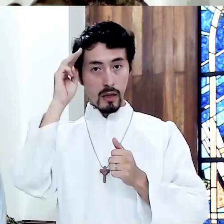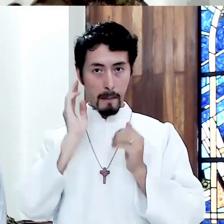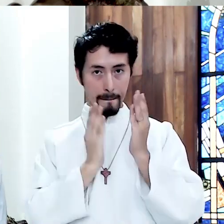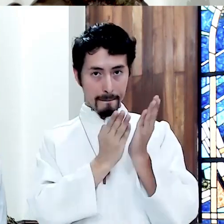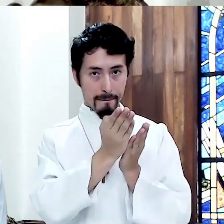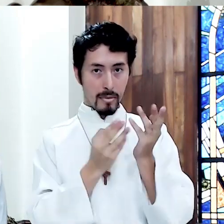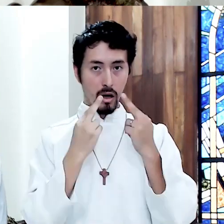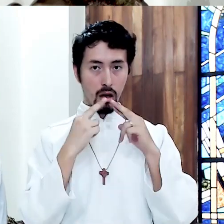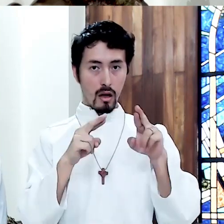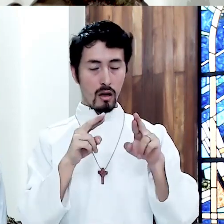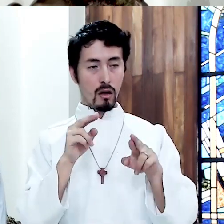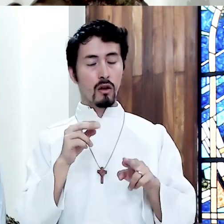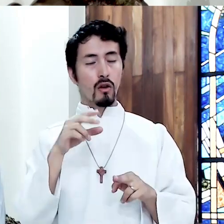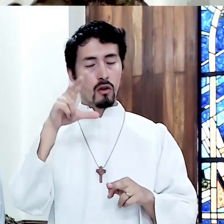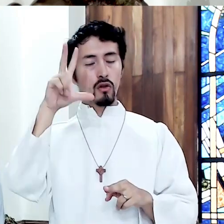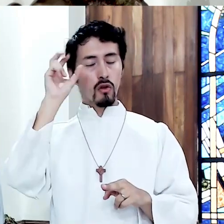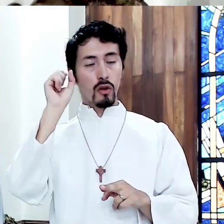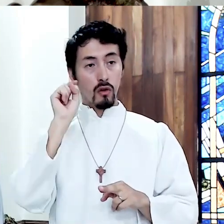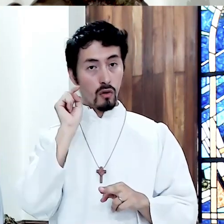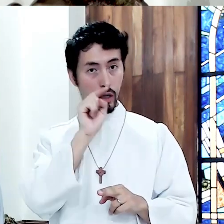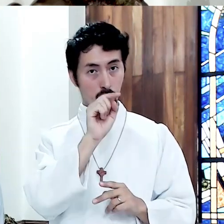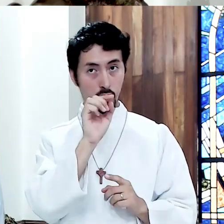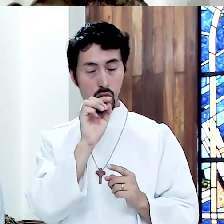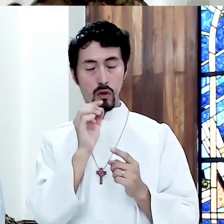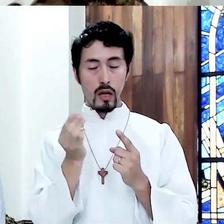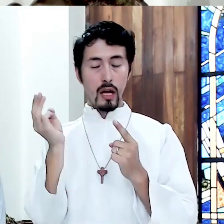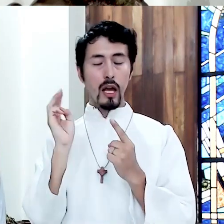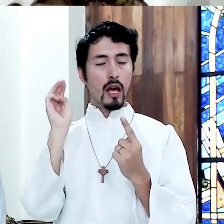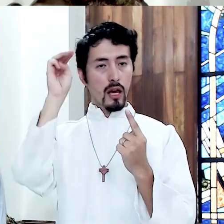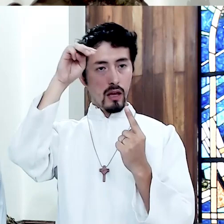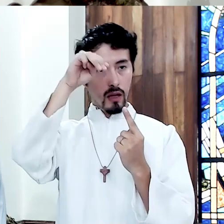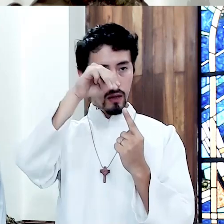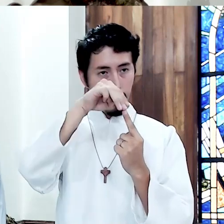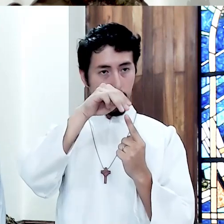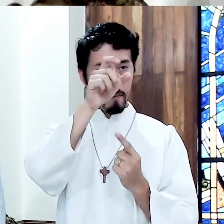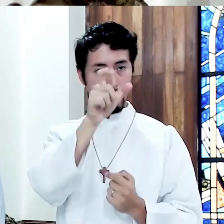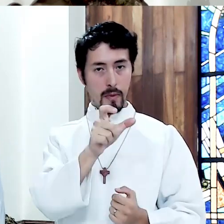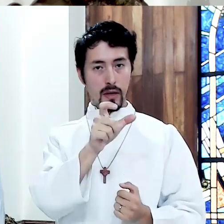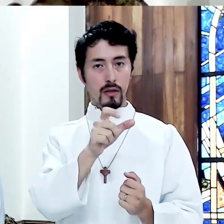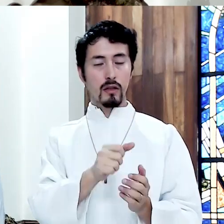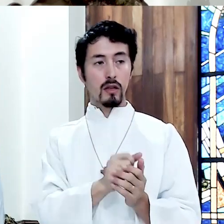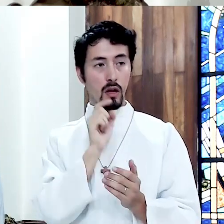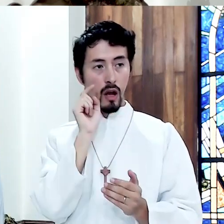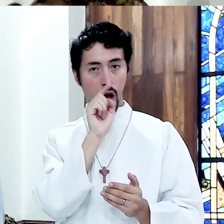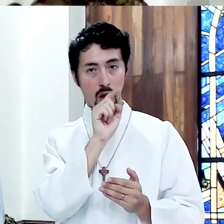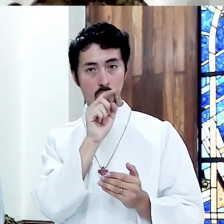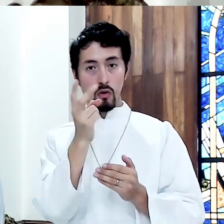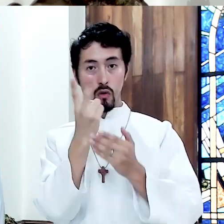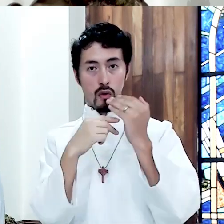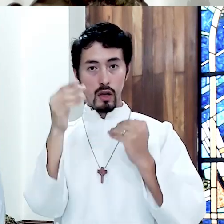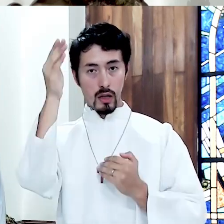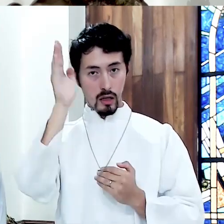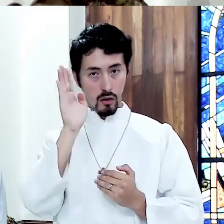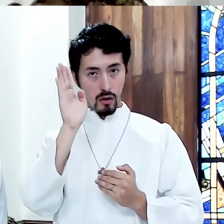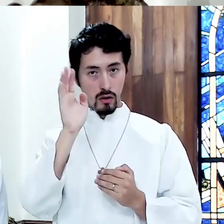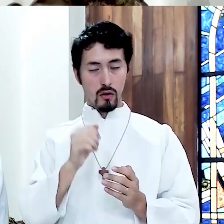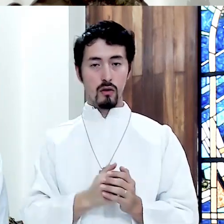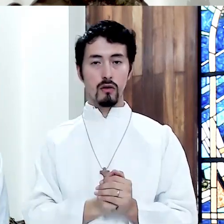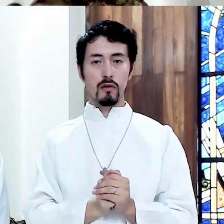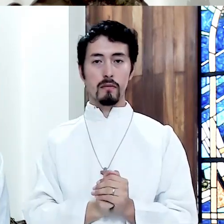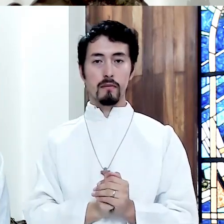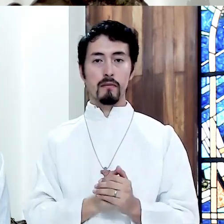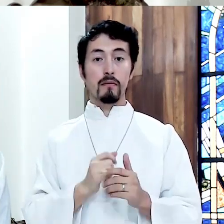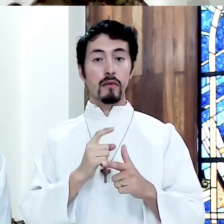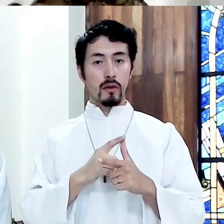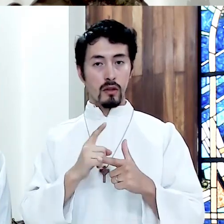Dios. Entonces aquí hay un salto del creer en Jesús para ver. Porque dice: el que cree en mí